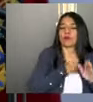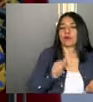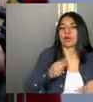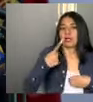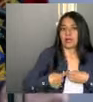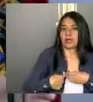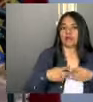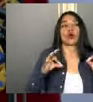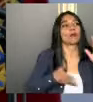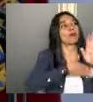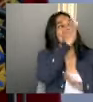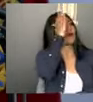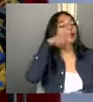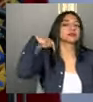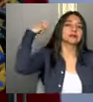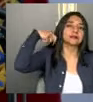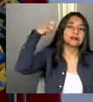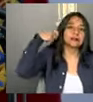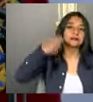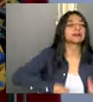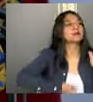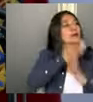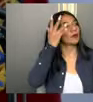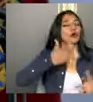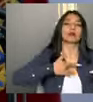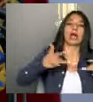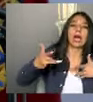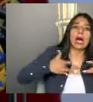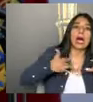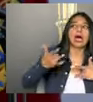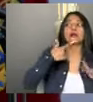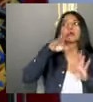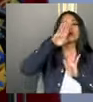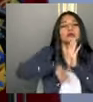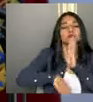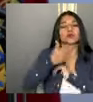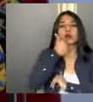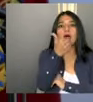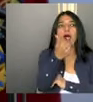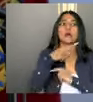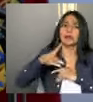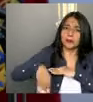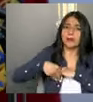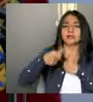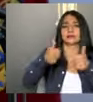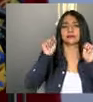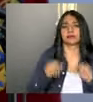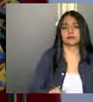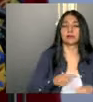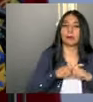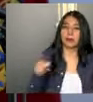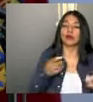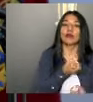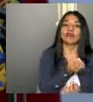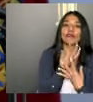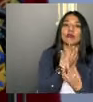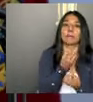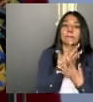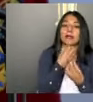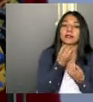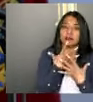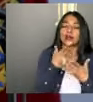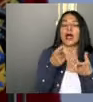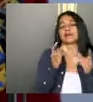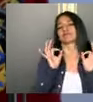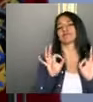incluso podamos ir al cine, a teatros, o podamos recibir descuentos, que ya es, si usted quiere, elementos adicionales. Pero esa información que nos va a dar nos va a